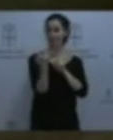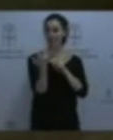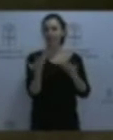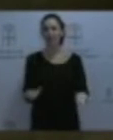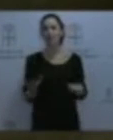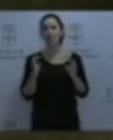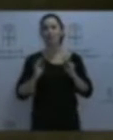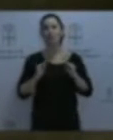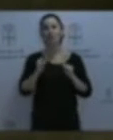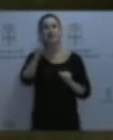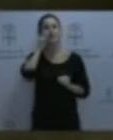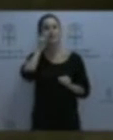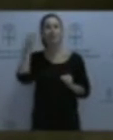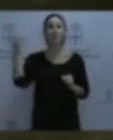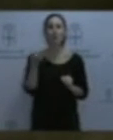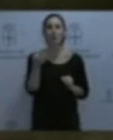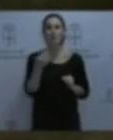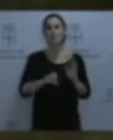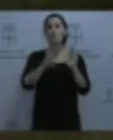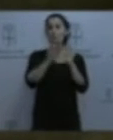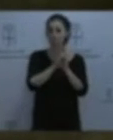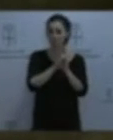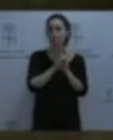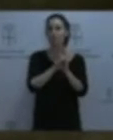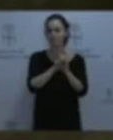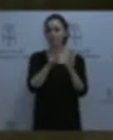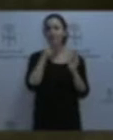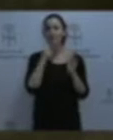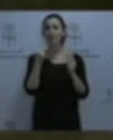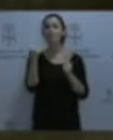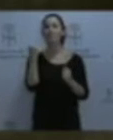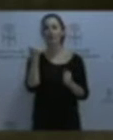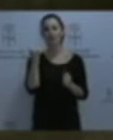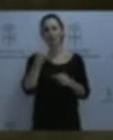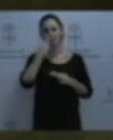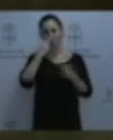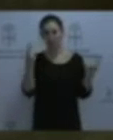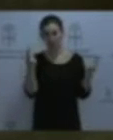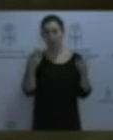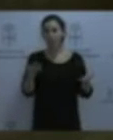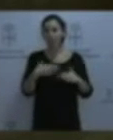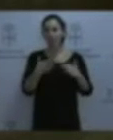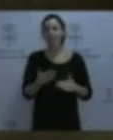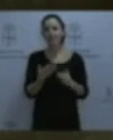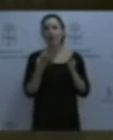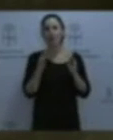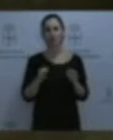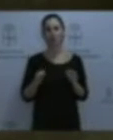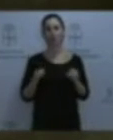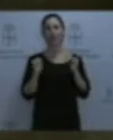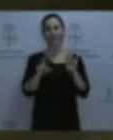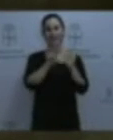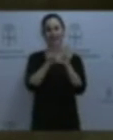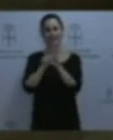educativo es una de las obligaciones que la Constitución atribuye a los poderes públicos y en la que han insistido en las diferentes leyes